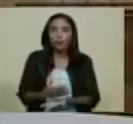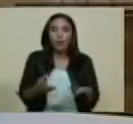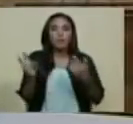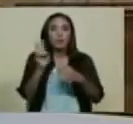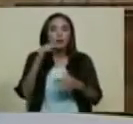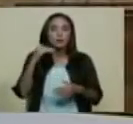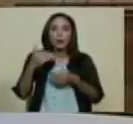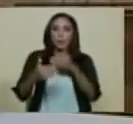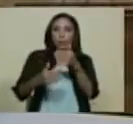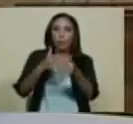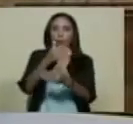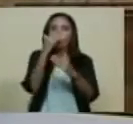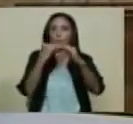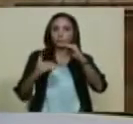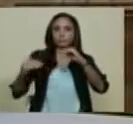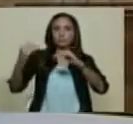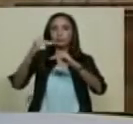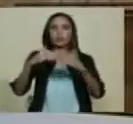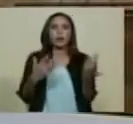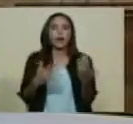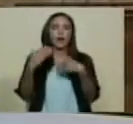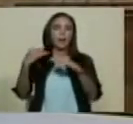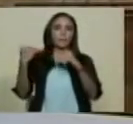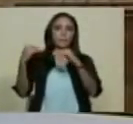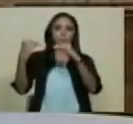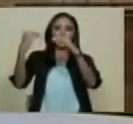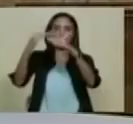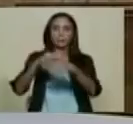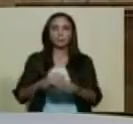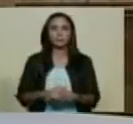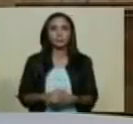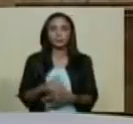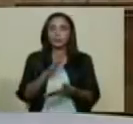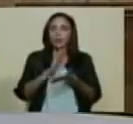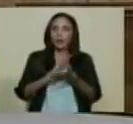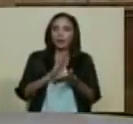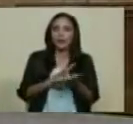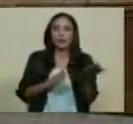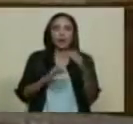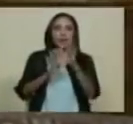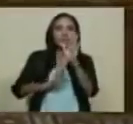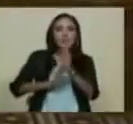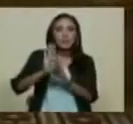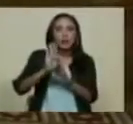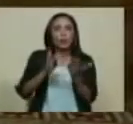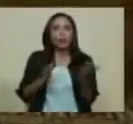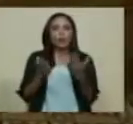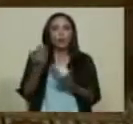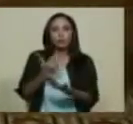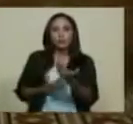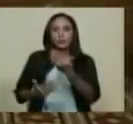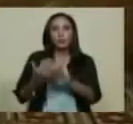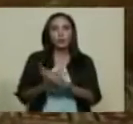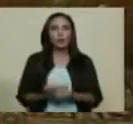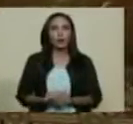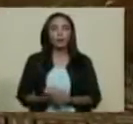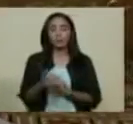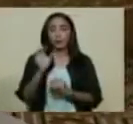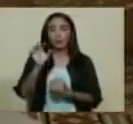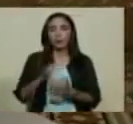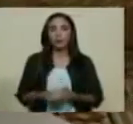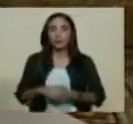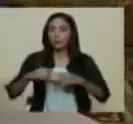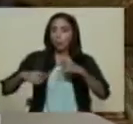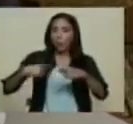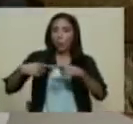un estadio superior de bienestar, de desarrollo, de mejoría, que nuestro país todos los